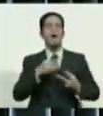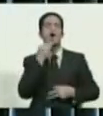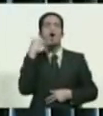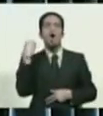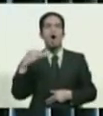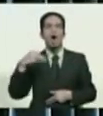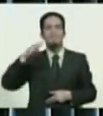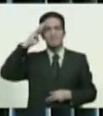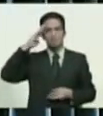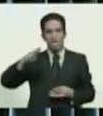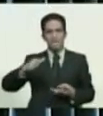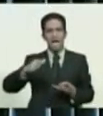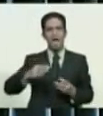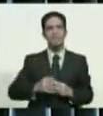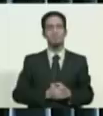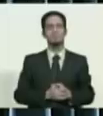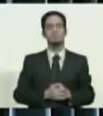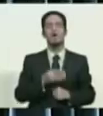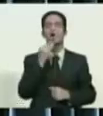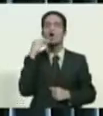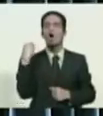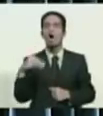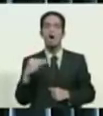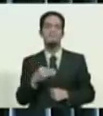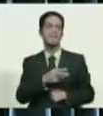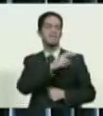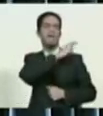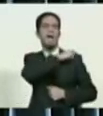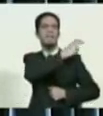de jóvenes tenientes, de jóvenes capitanes.